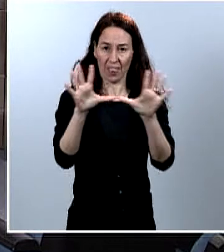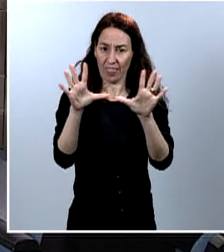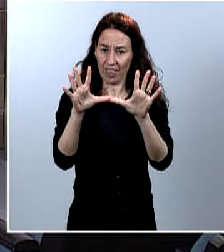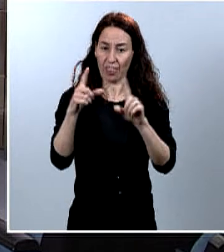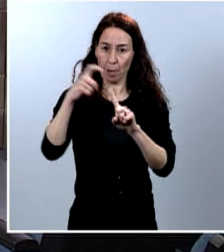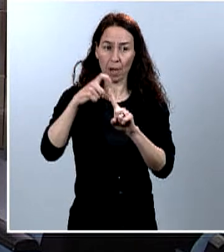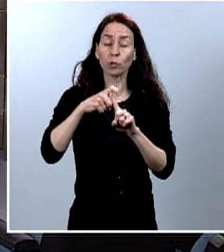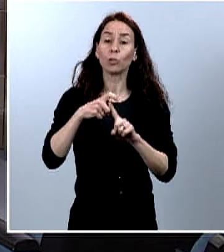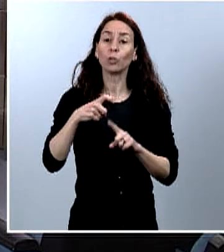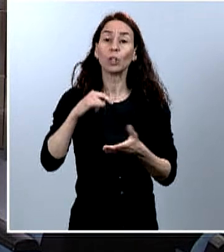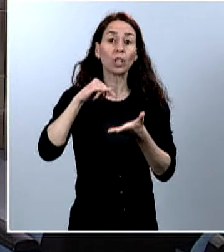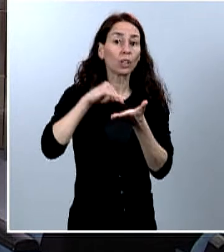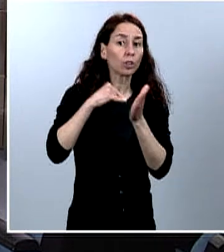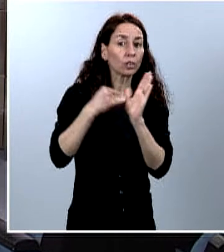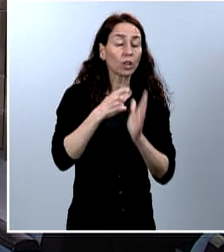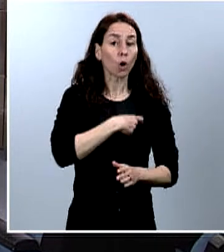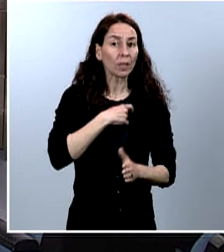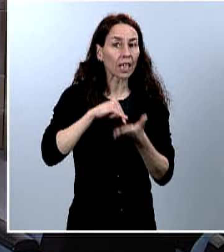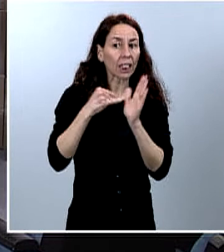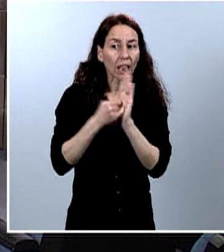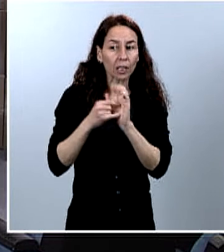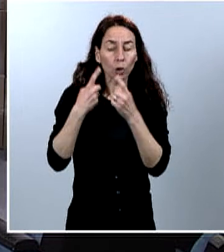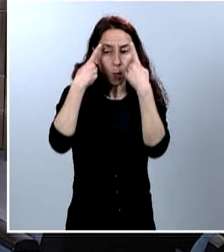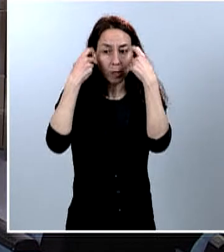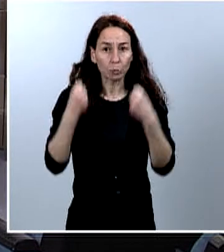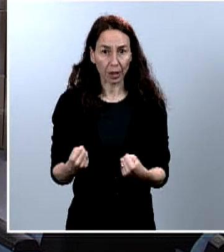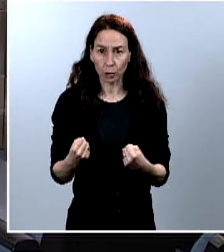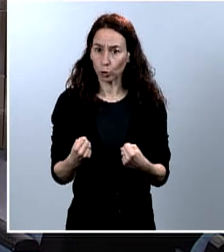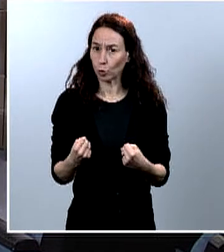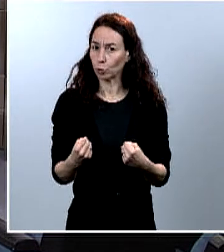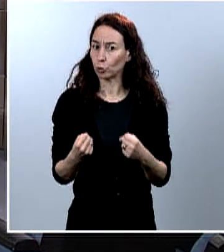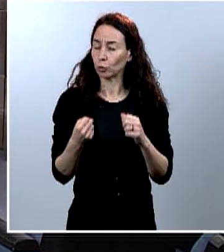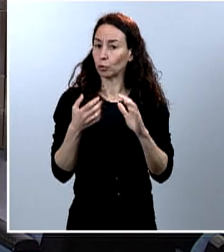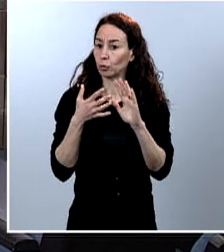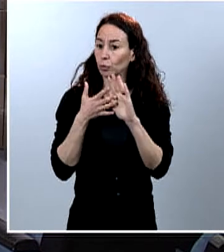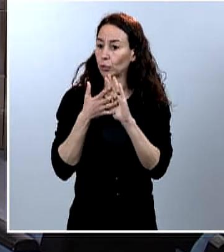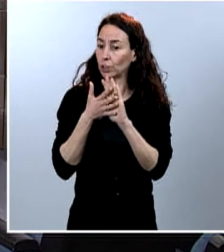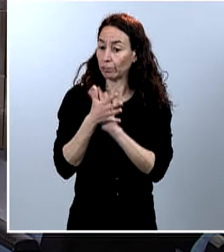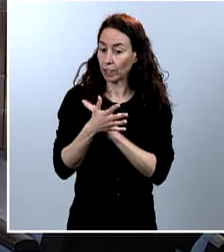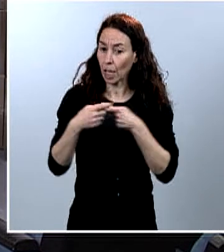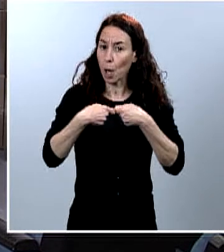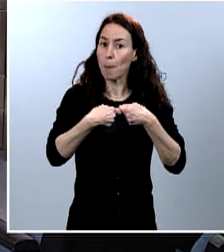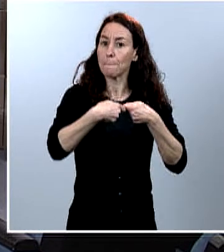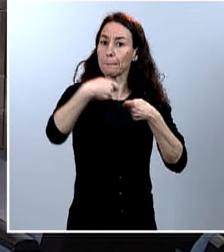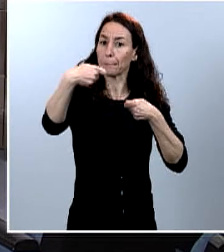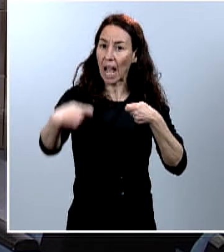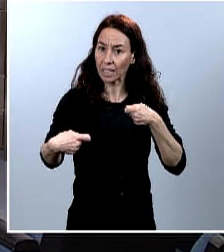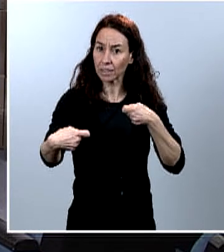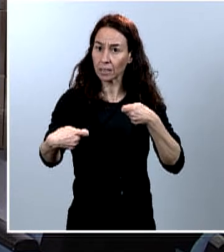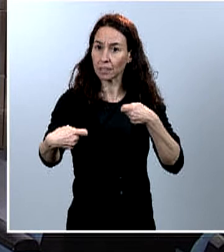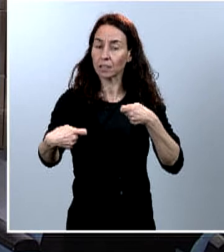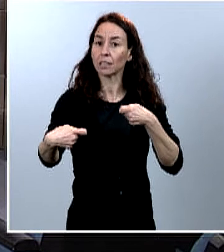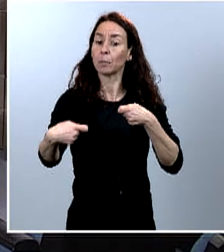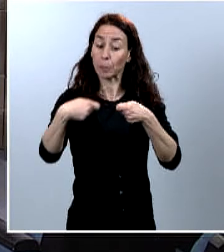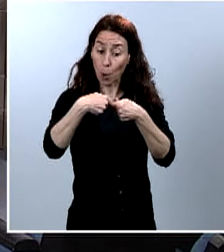de expertos? ¿Debería, en caso de haber una prórroga, haber medidas menos restrictivas? Y